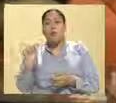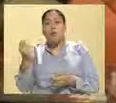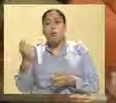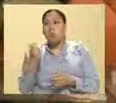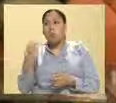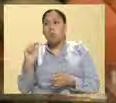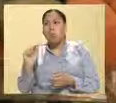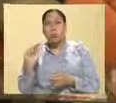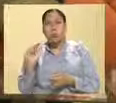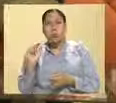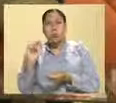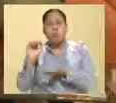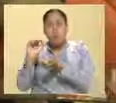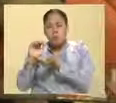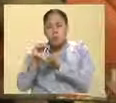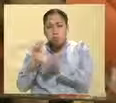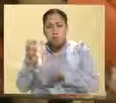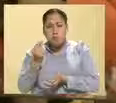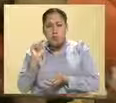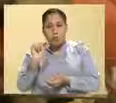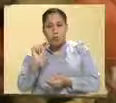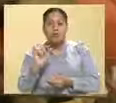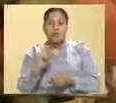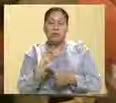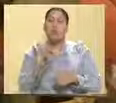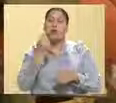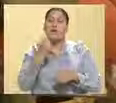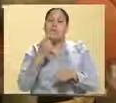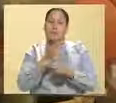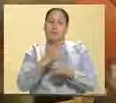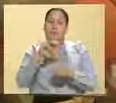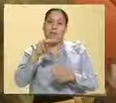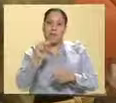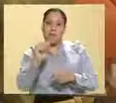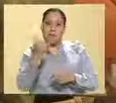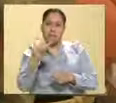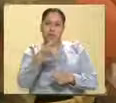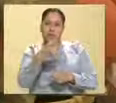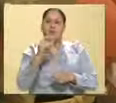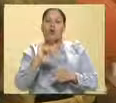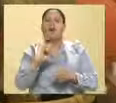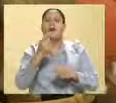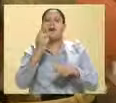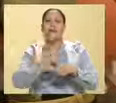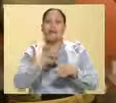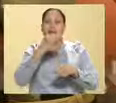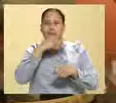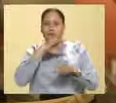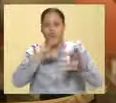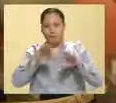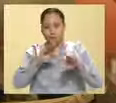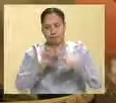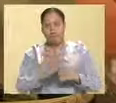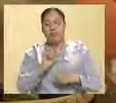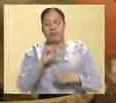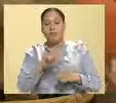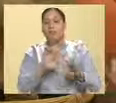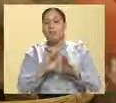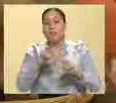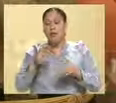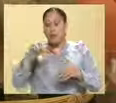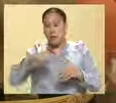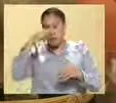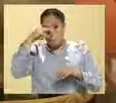Trabajo vamos a hablar de eso. En el Día del Trabajo, aunque sea un tema muy triste, pero realmente en México es donde los más